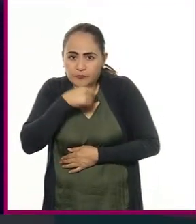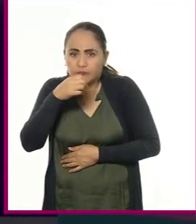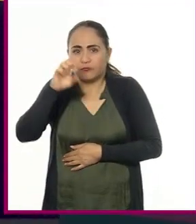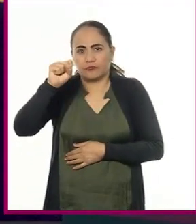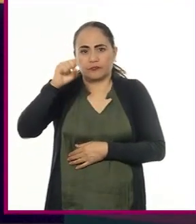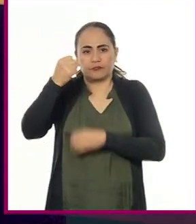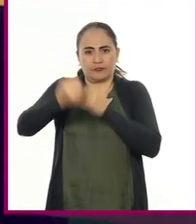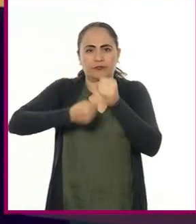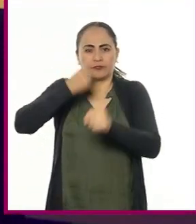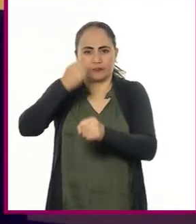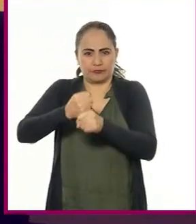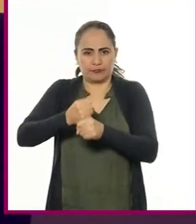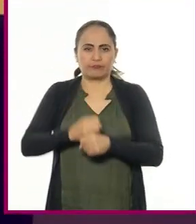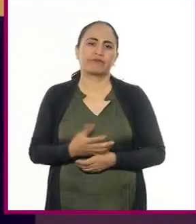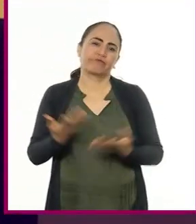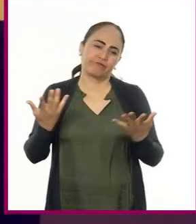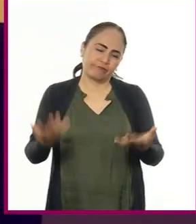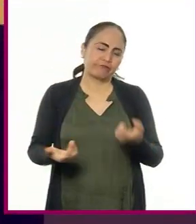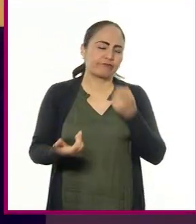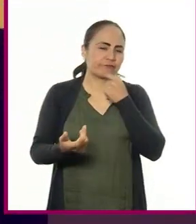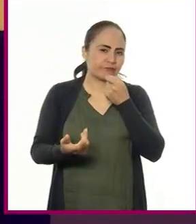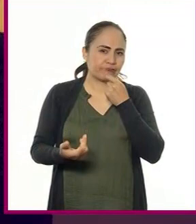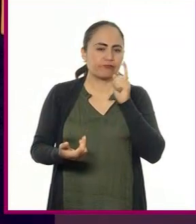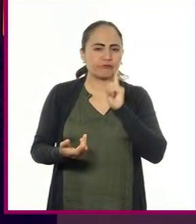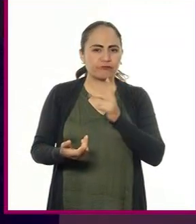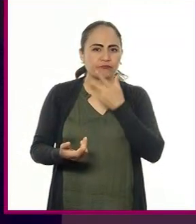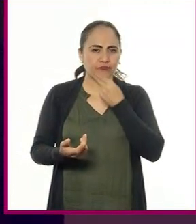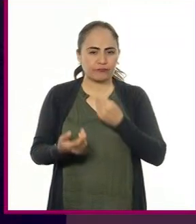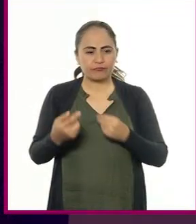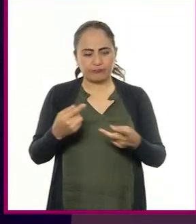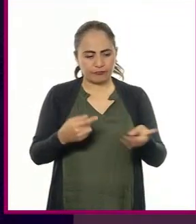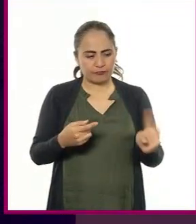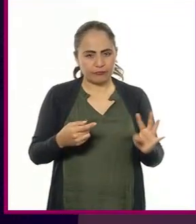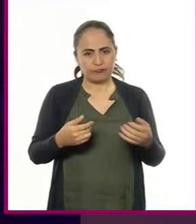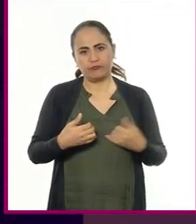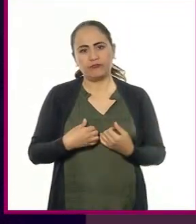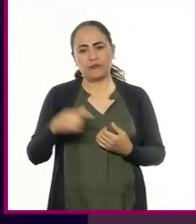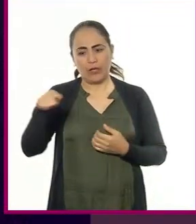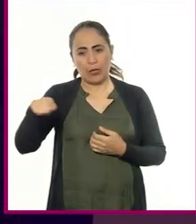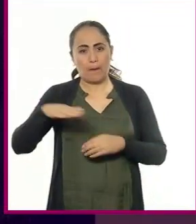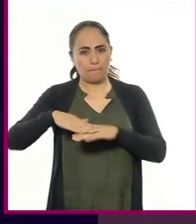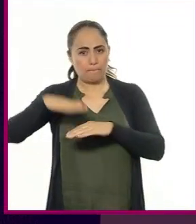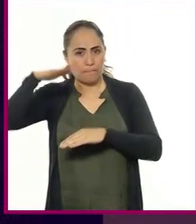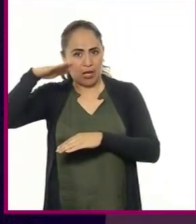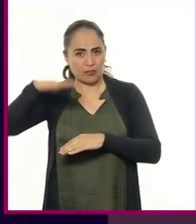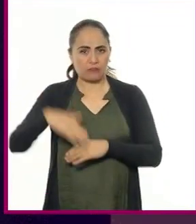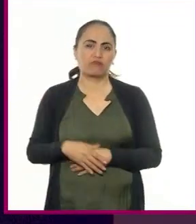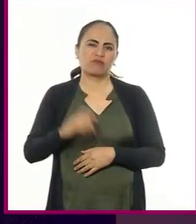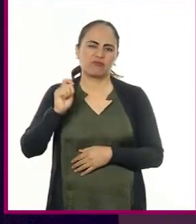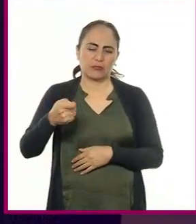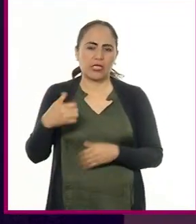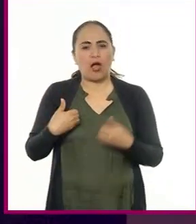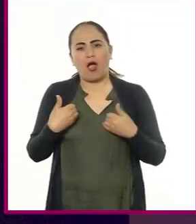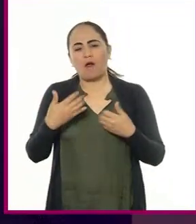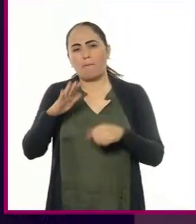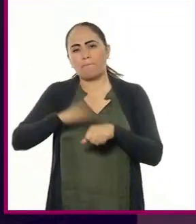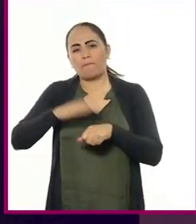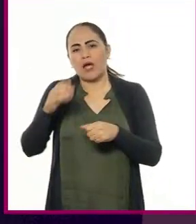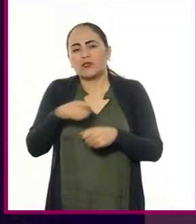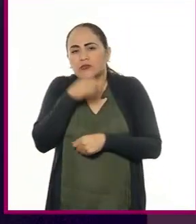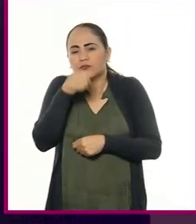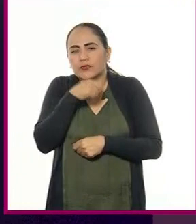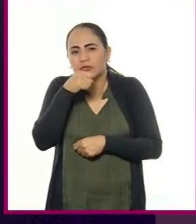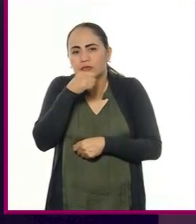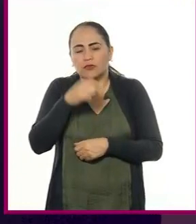años, sabiendo que la población tiende a envejecer. Sin embargo, ¿qué otros datos